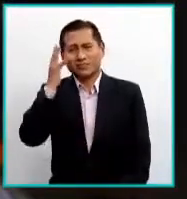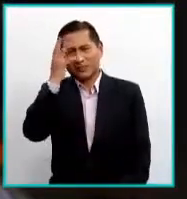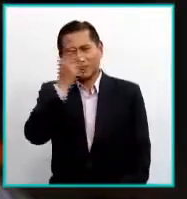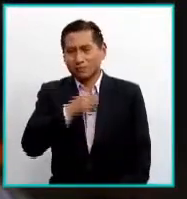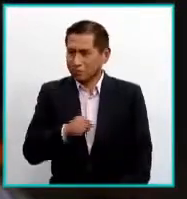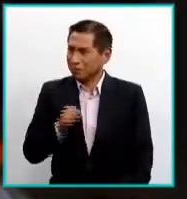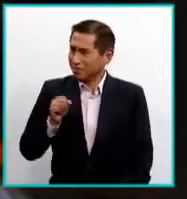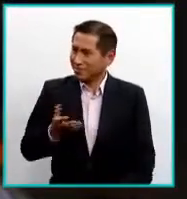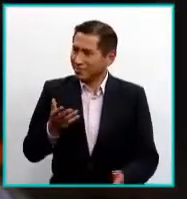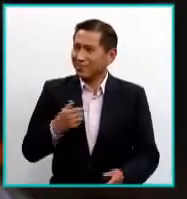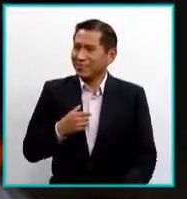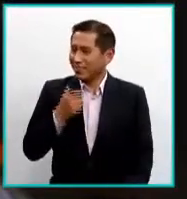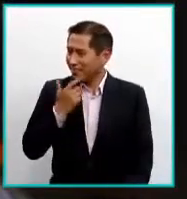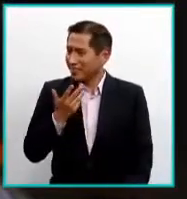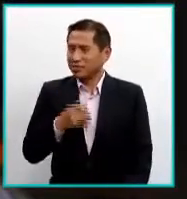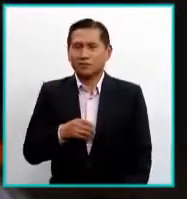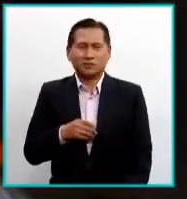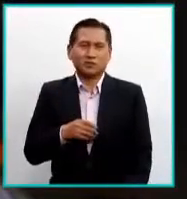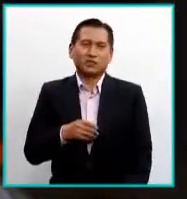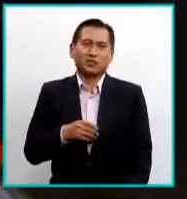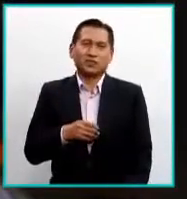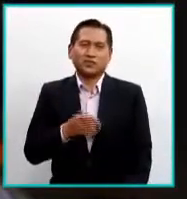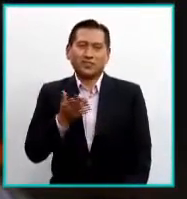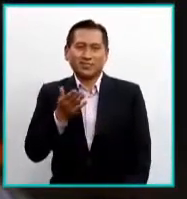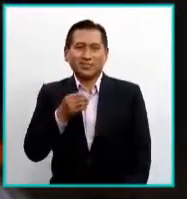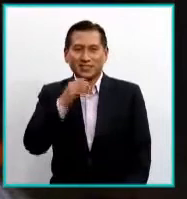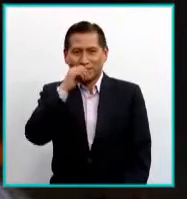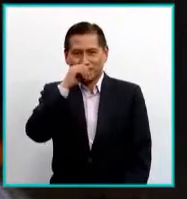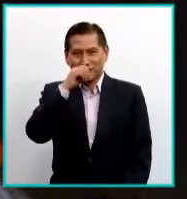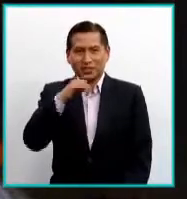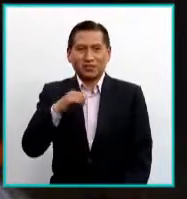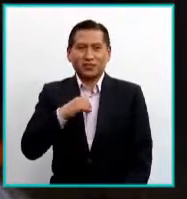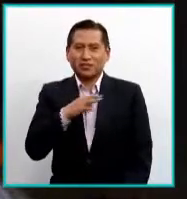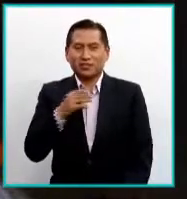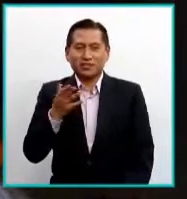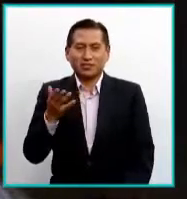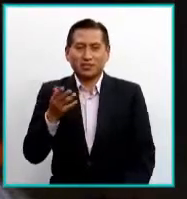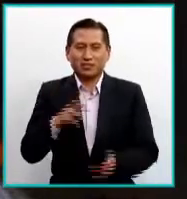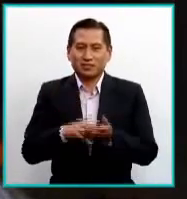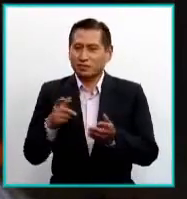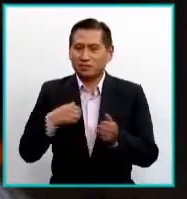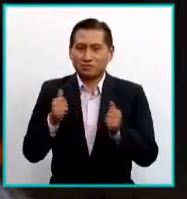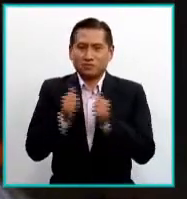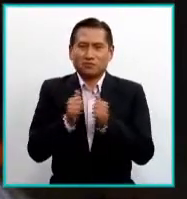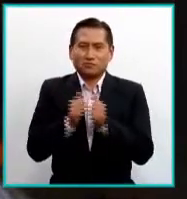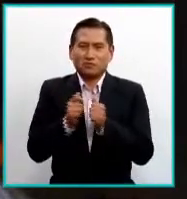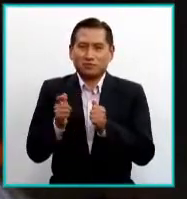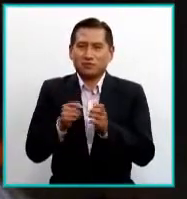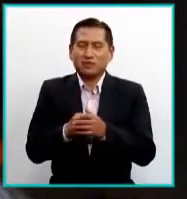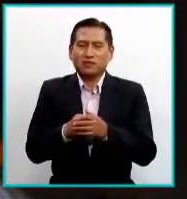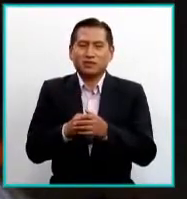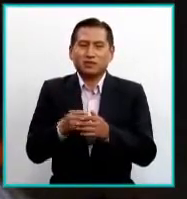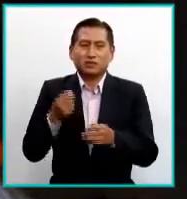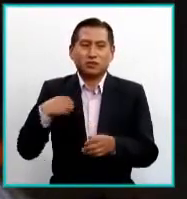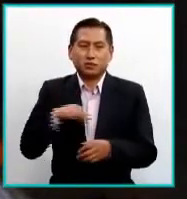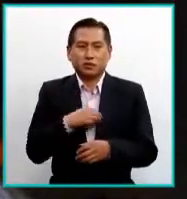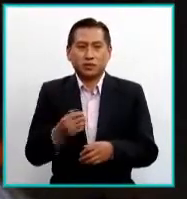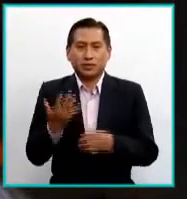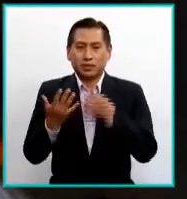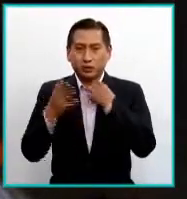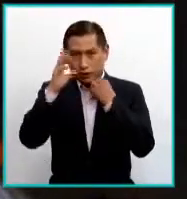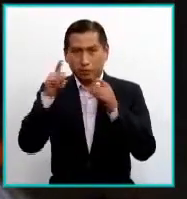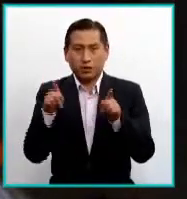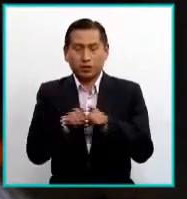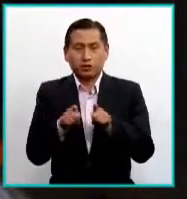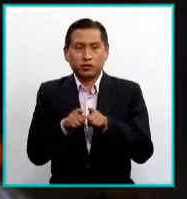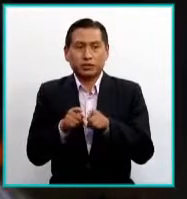no? Es la Laura. Y yo, ¿no? Así como súper compinches. Somos 5